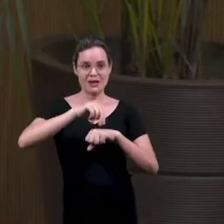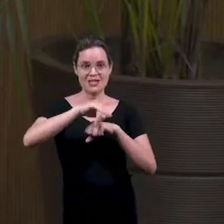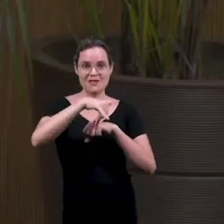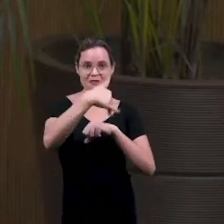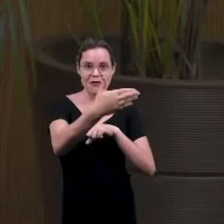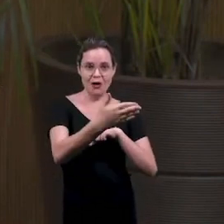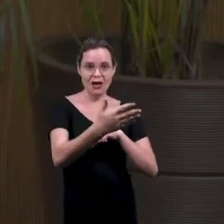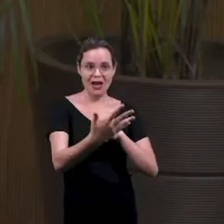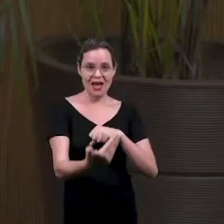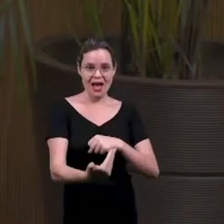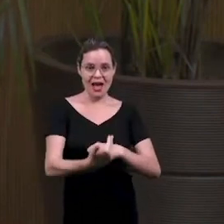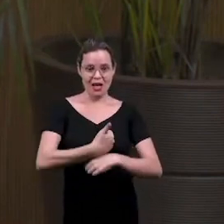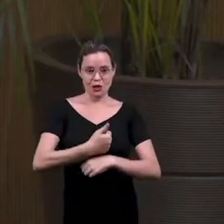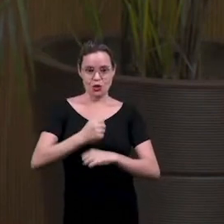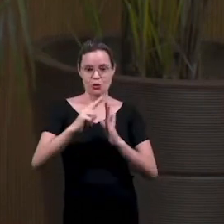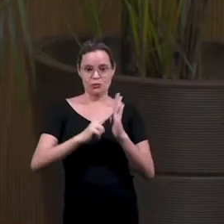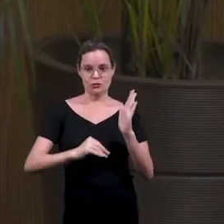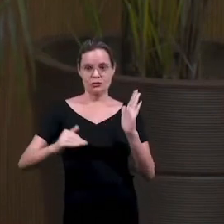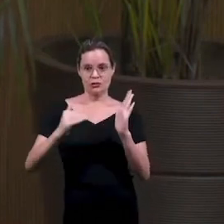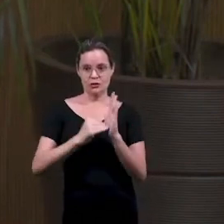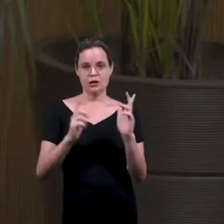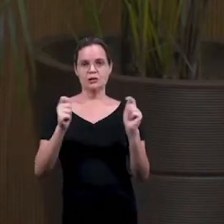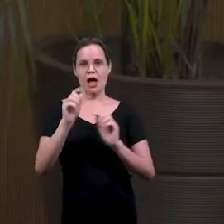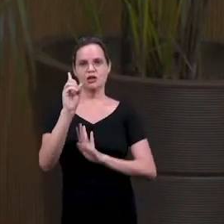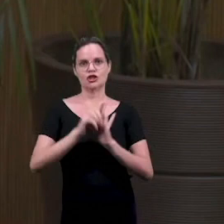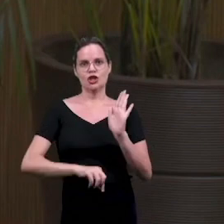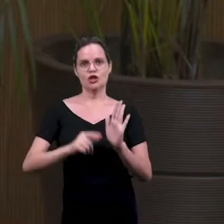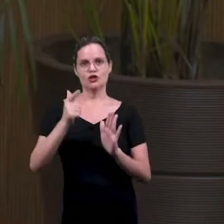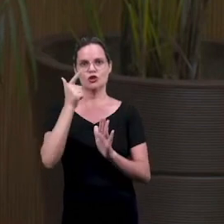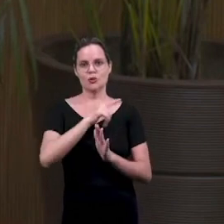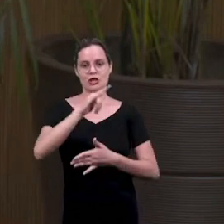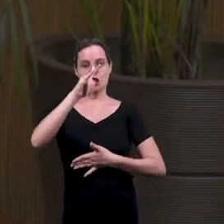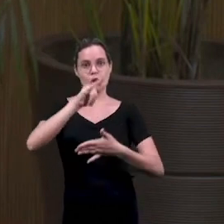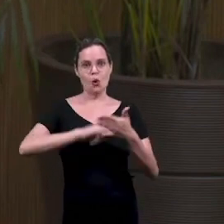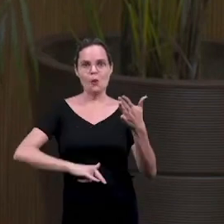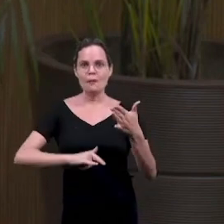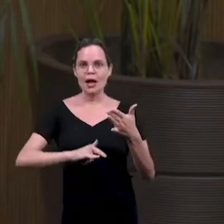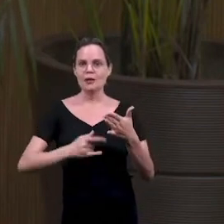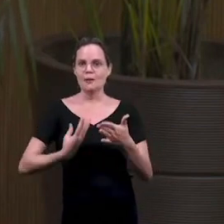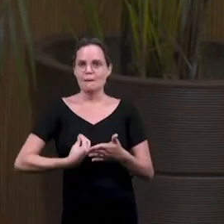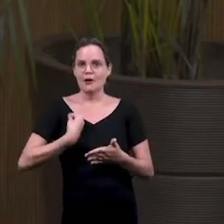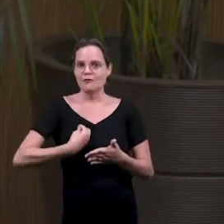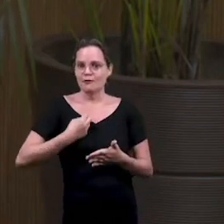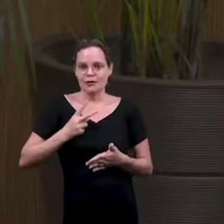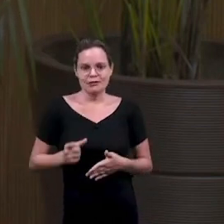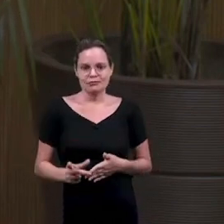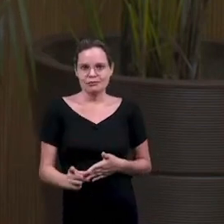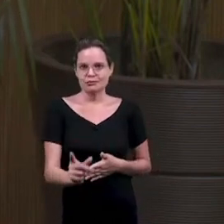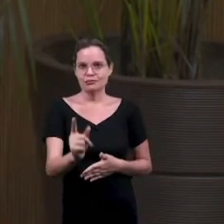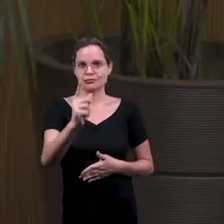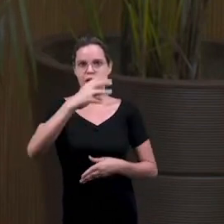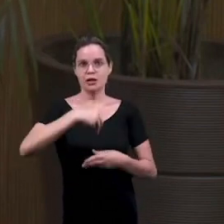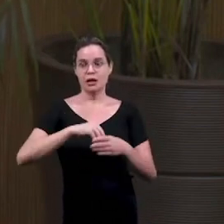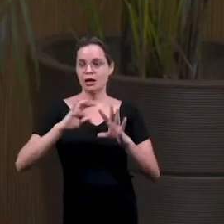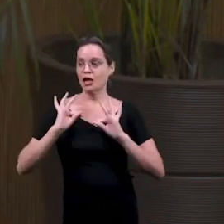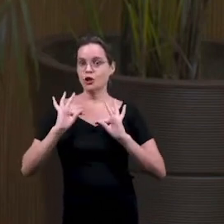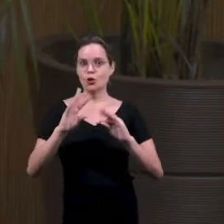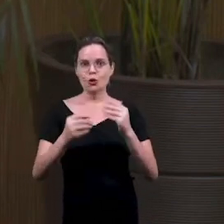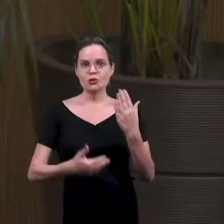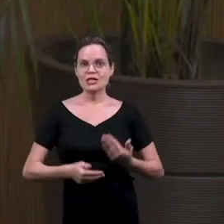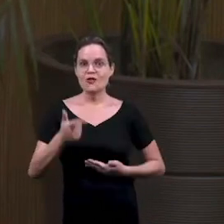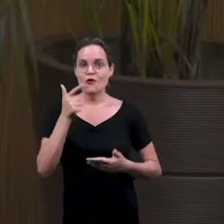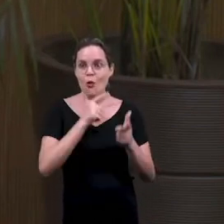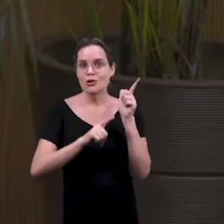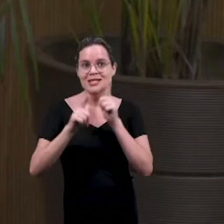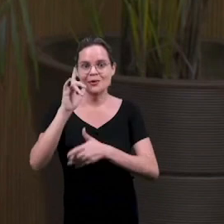inmigrantes el derecho de la entrada con la documentación para la ciudadanía. y todos nuestros hermanos,